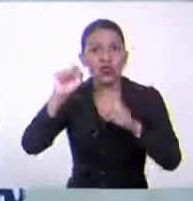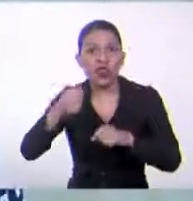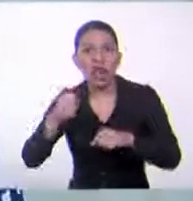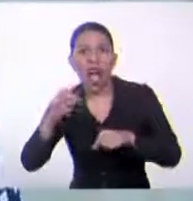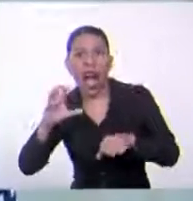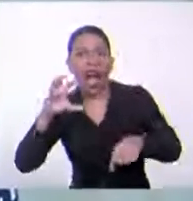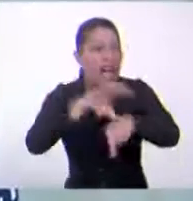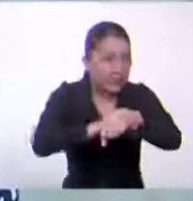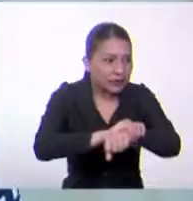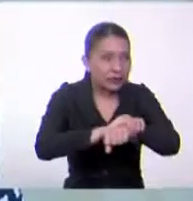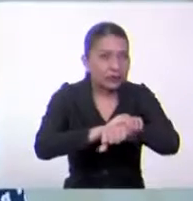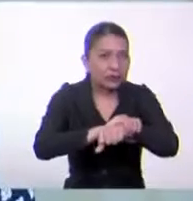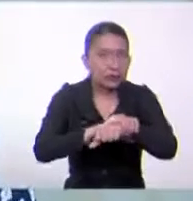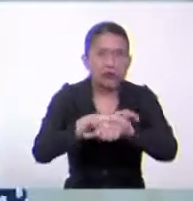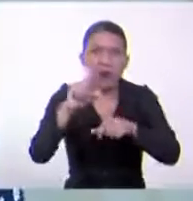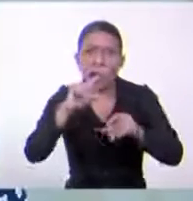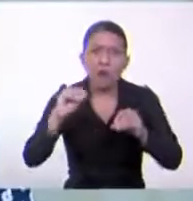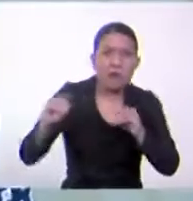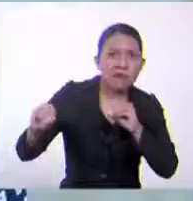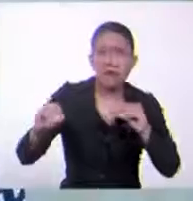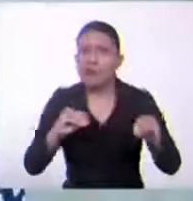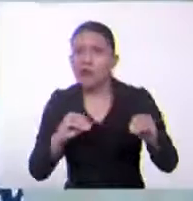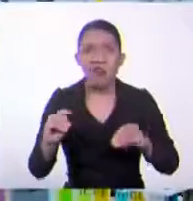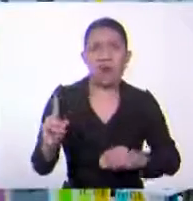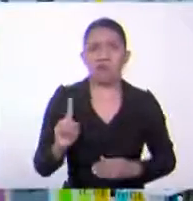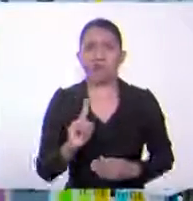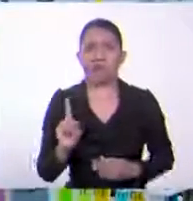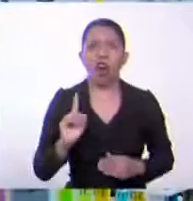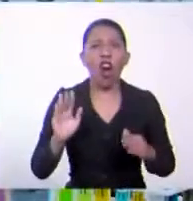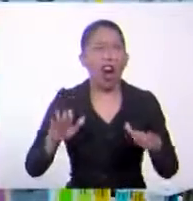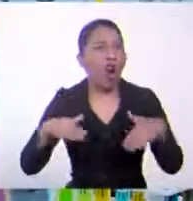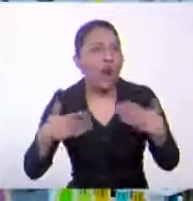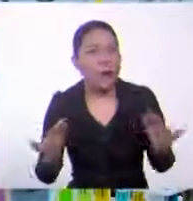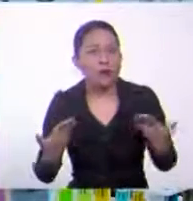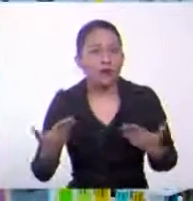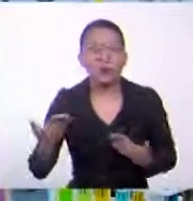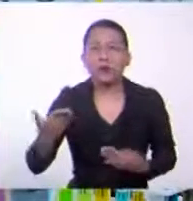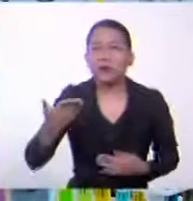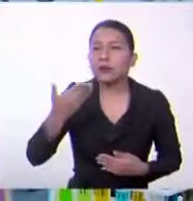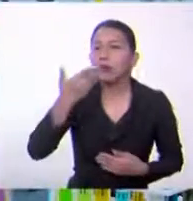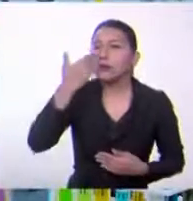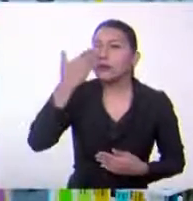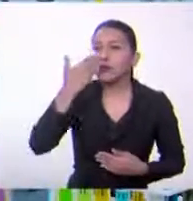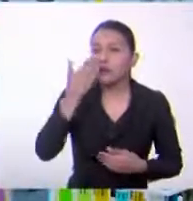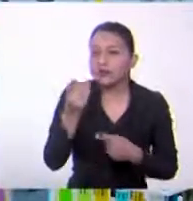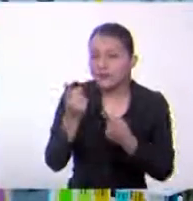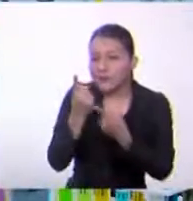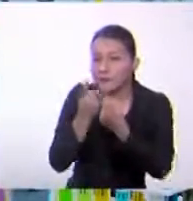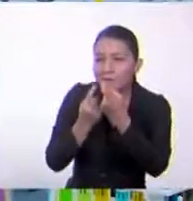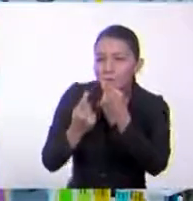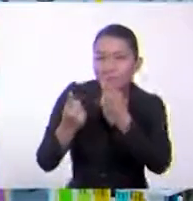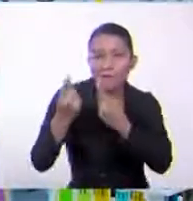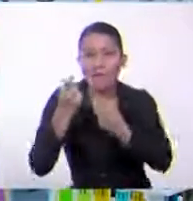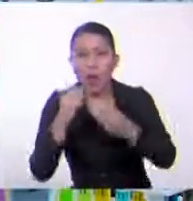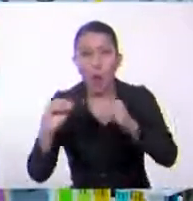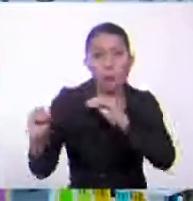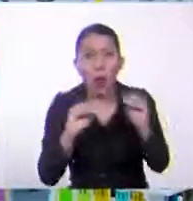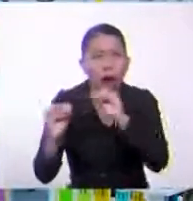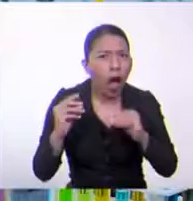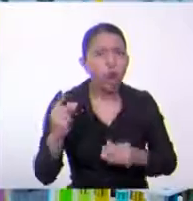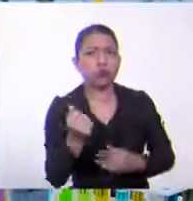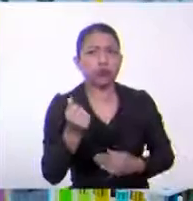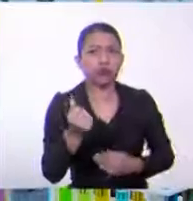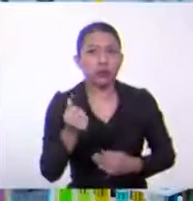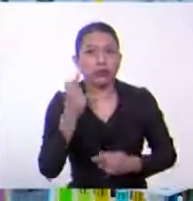sin apenas desplazarse. ¿Cómo así? Utilizando aromas hipnotizantes y movimientos veloces. Y esta es